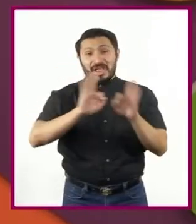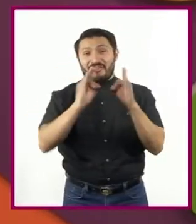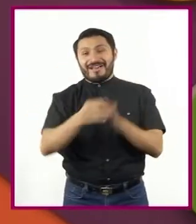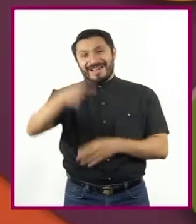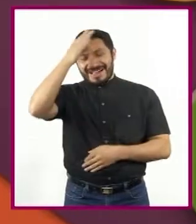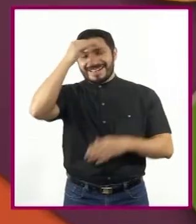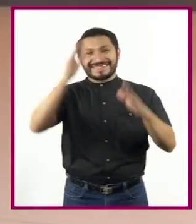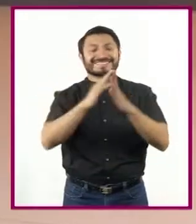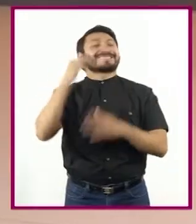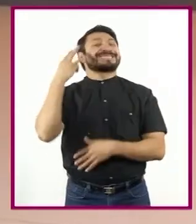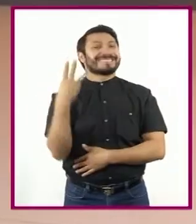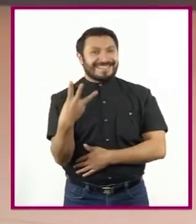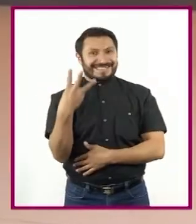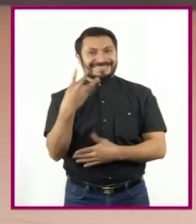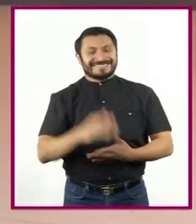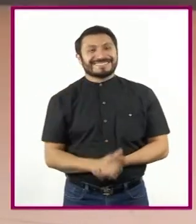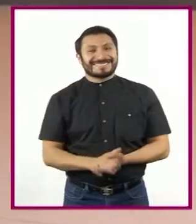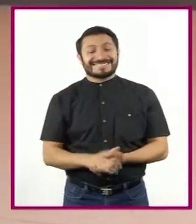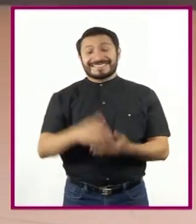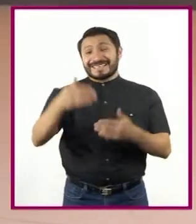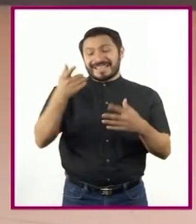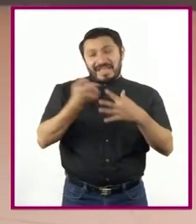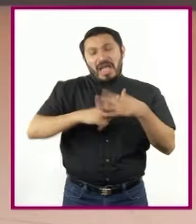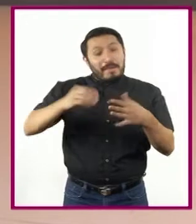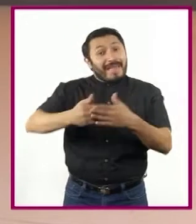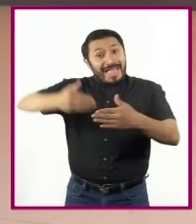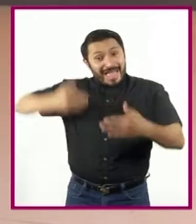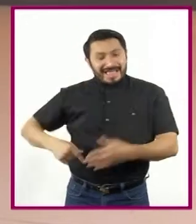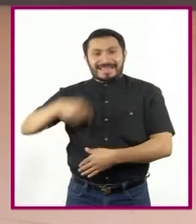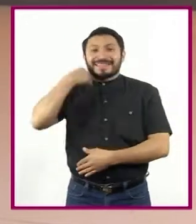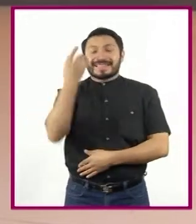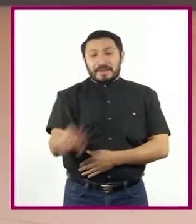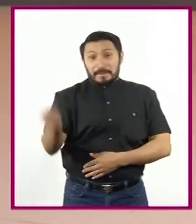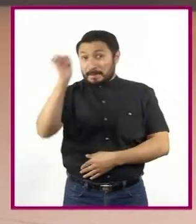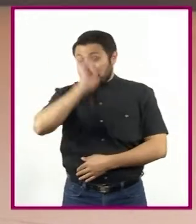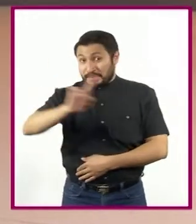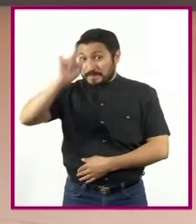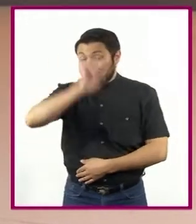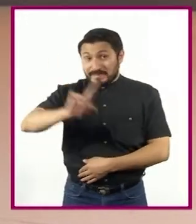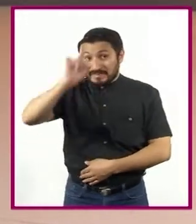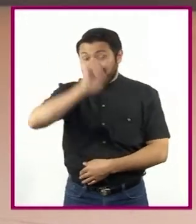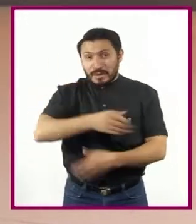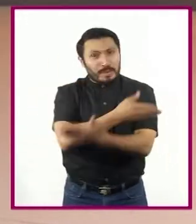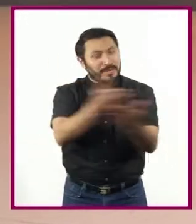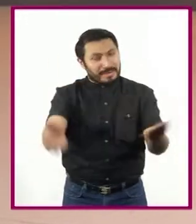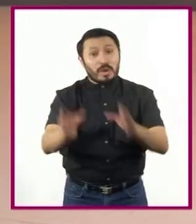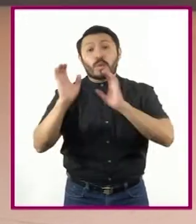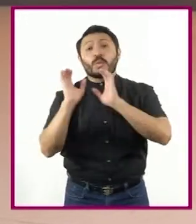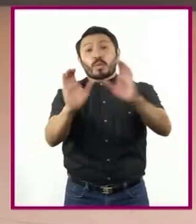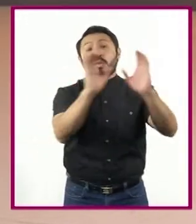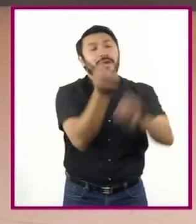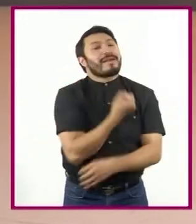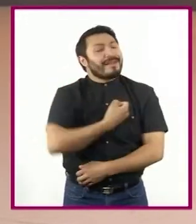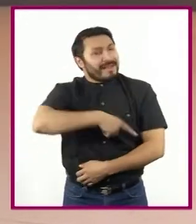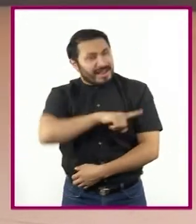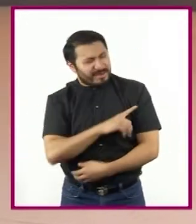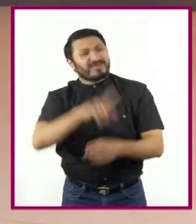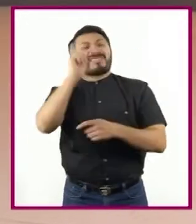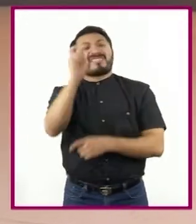3. Antes de iniciar, quiero darles las recomendaciones habituales para el cuidado de su salud, como